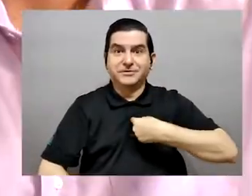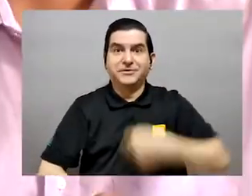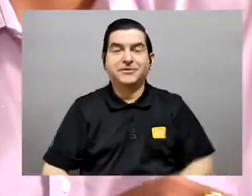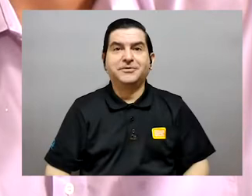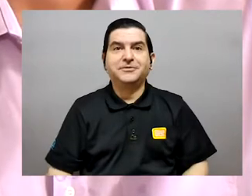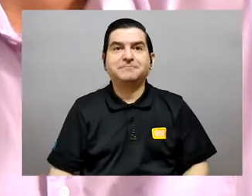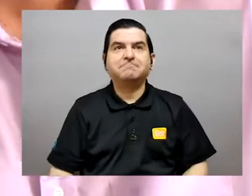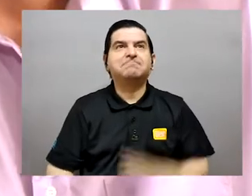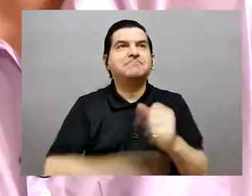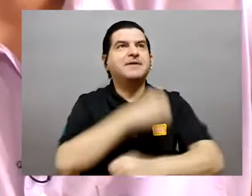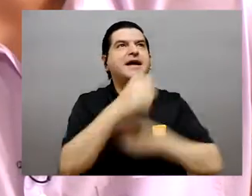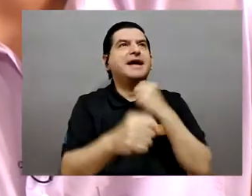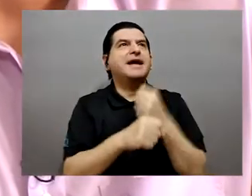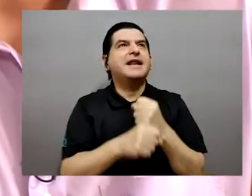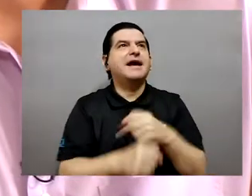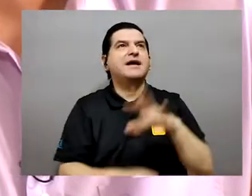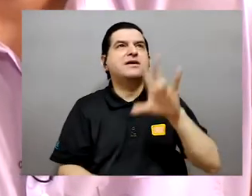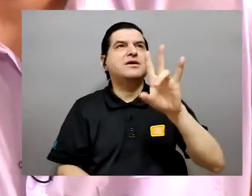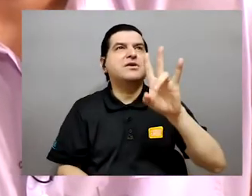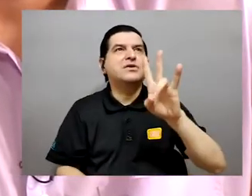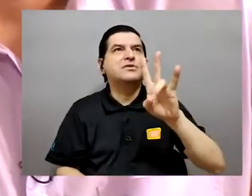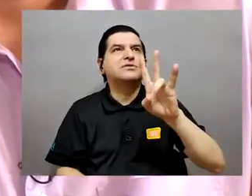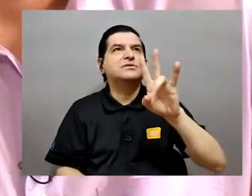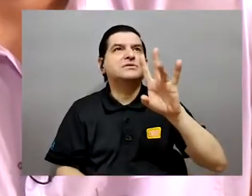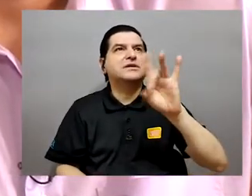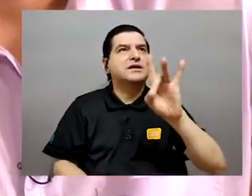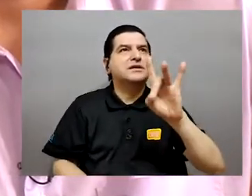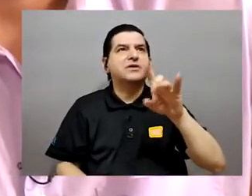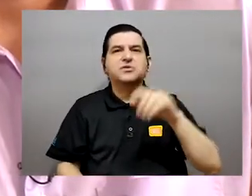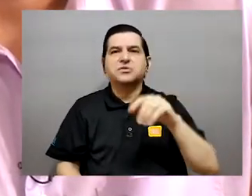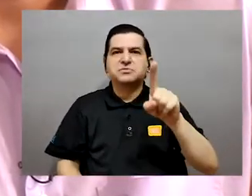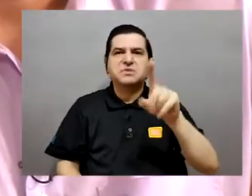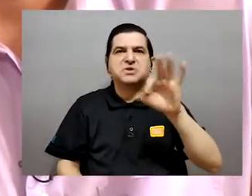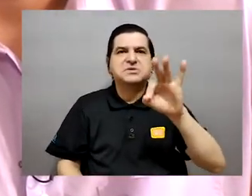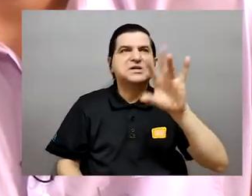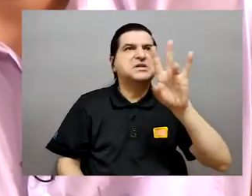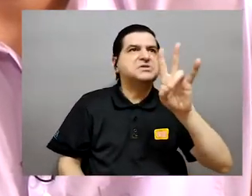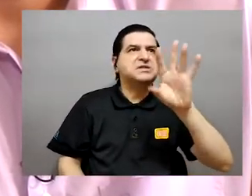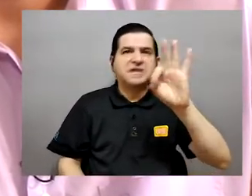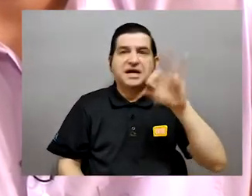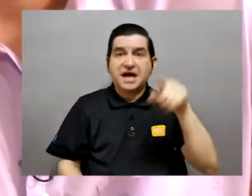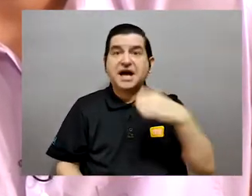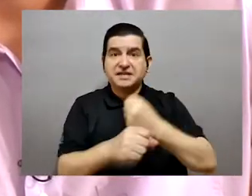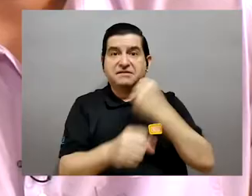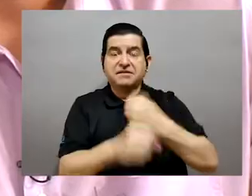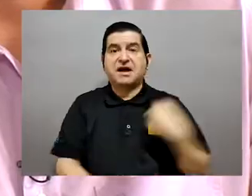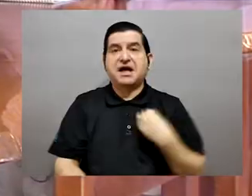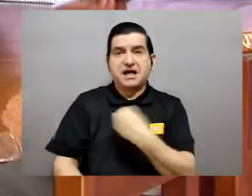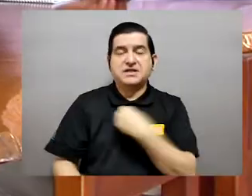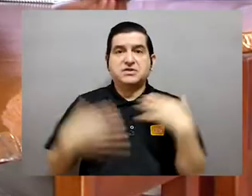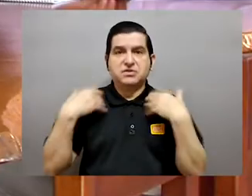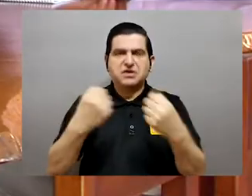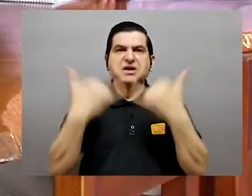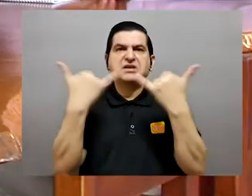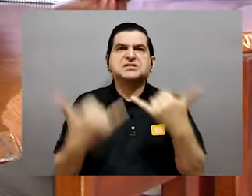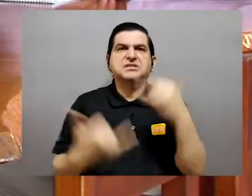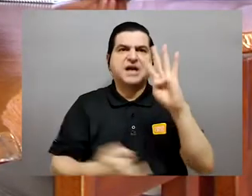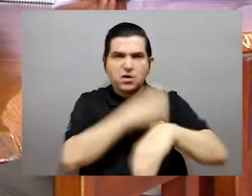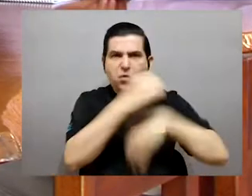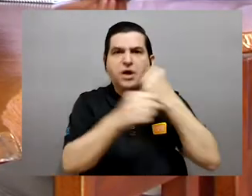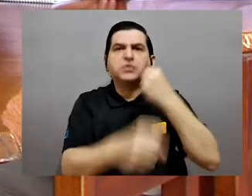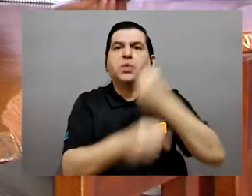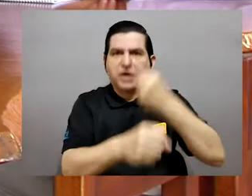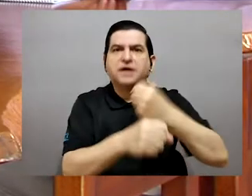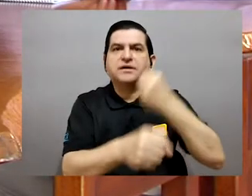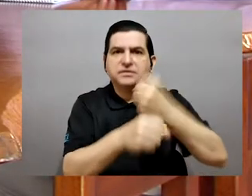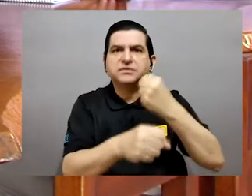también, pero como yo tenía mucha pasión por ver que los estudiantes, en este caso eran